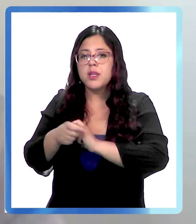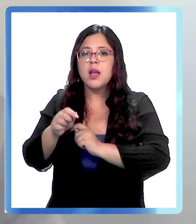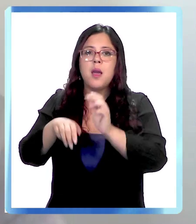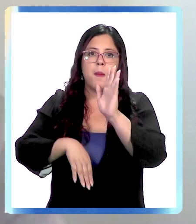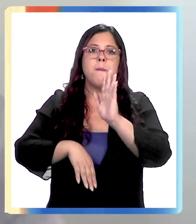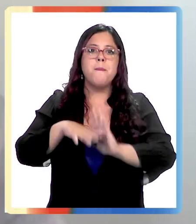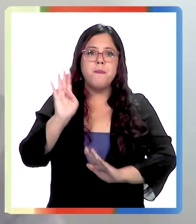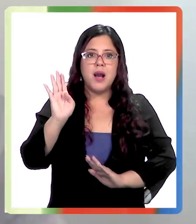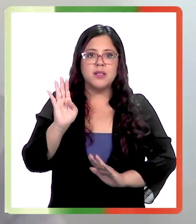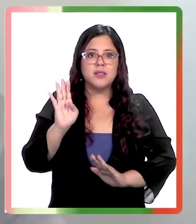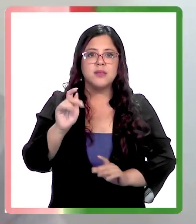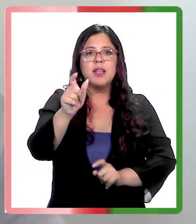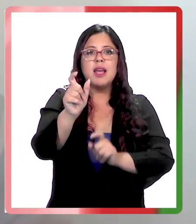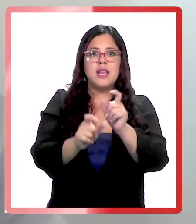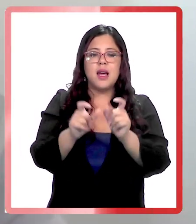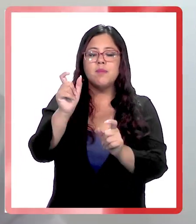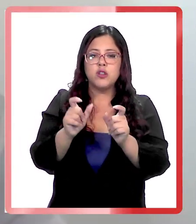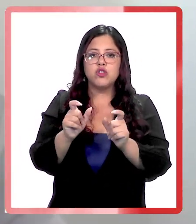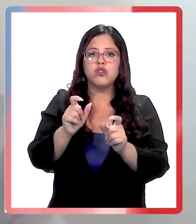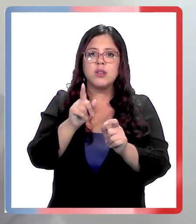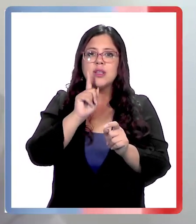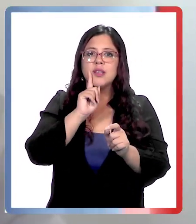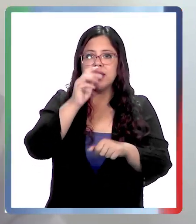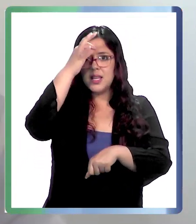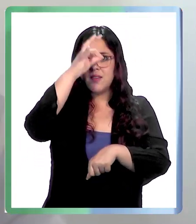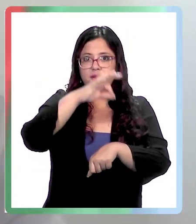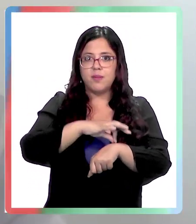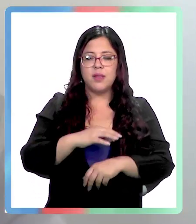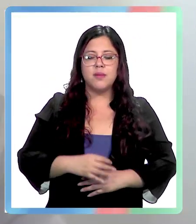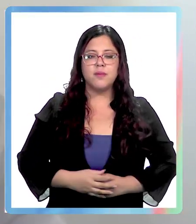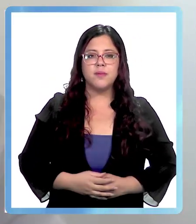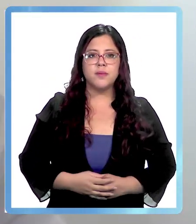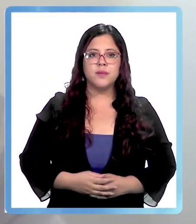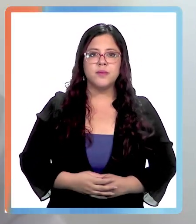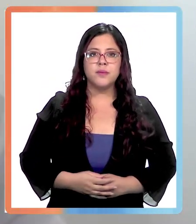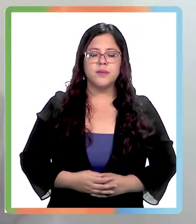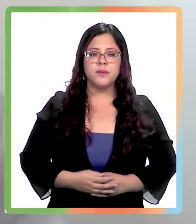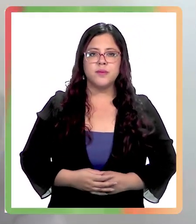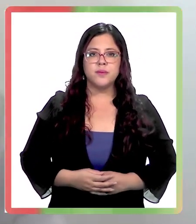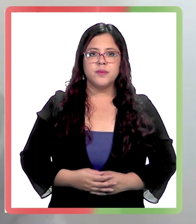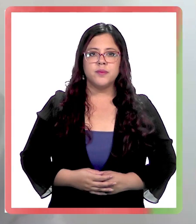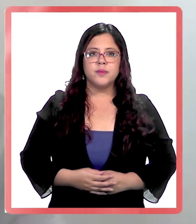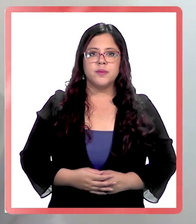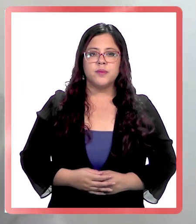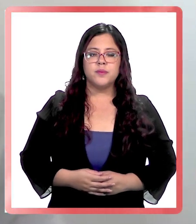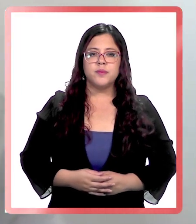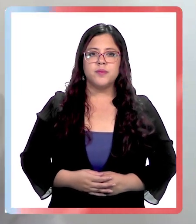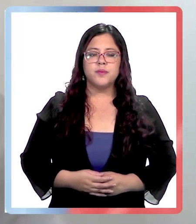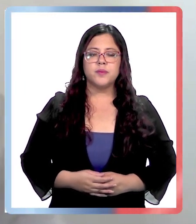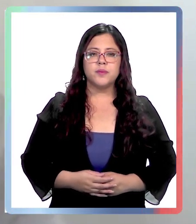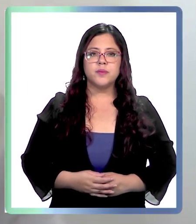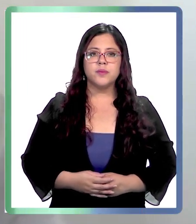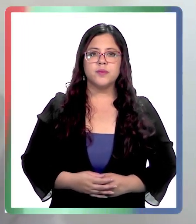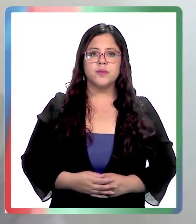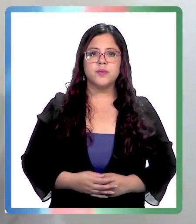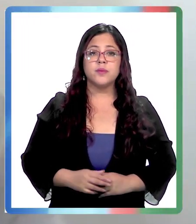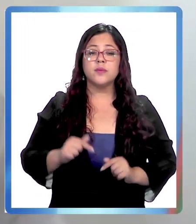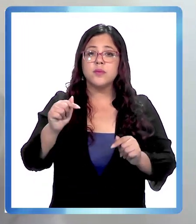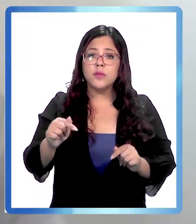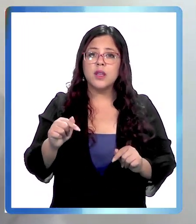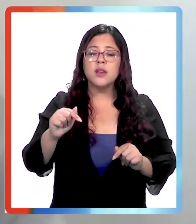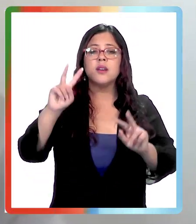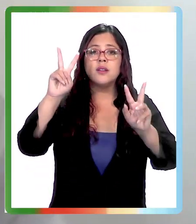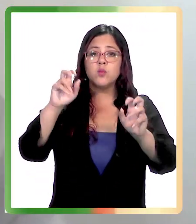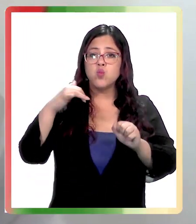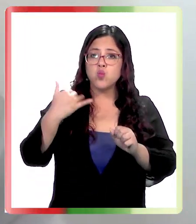porcentaje mayor en los pacientes que tienen enfermedad metastásica. Probablemente una de las